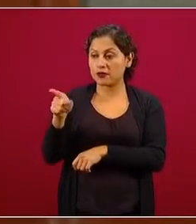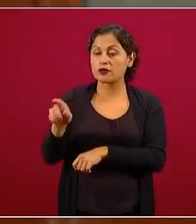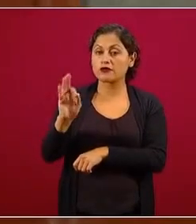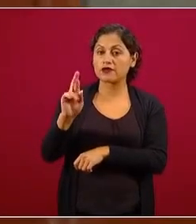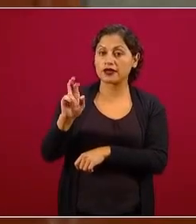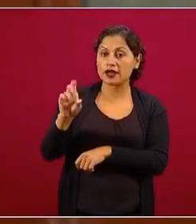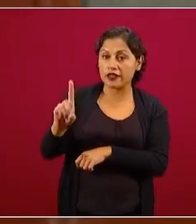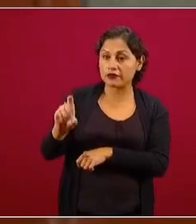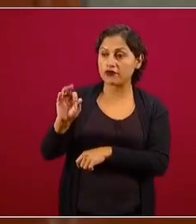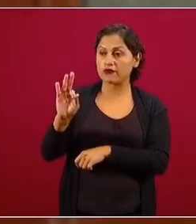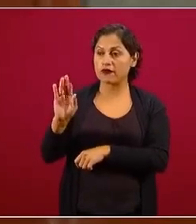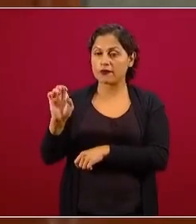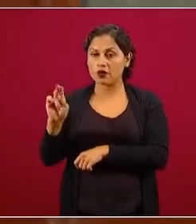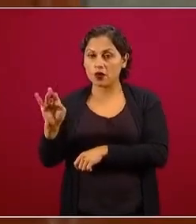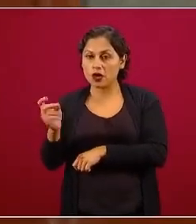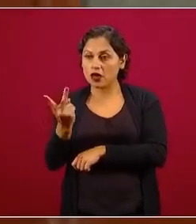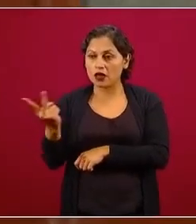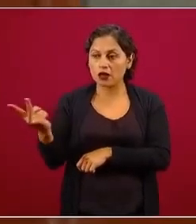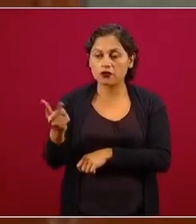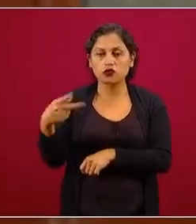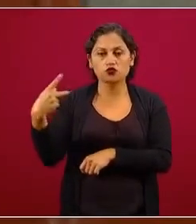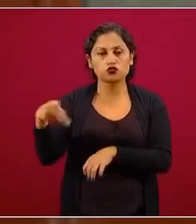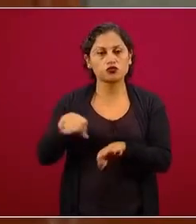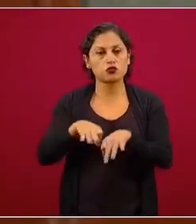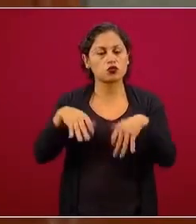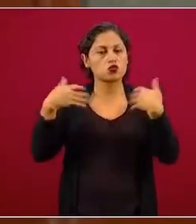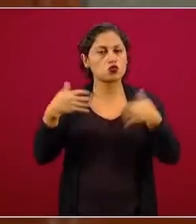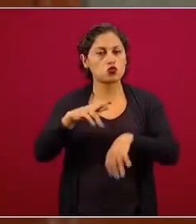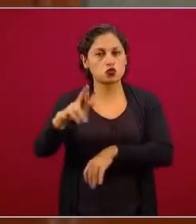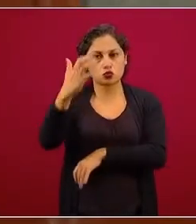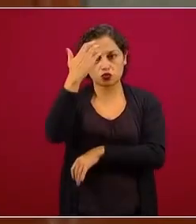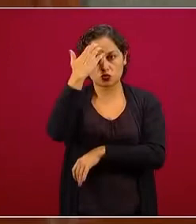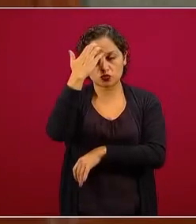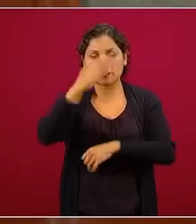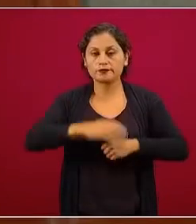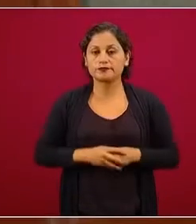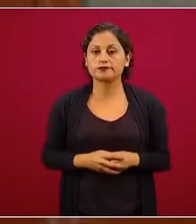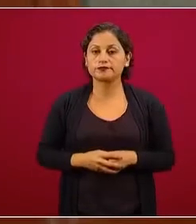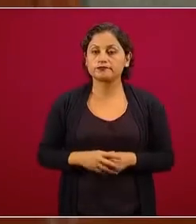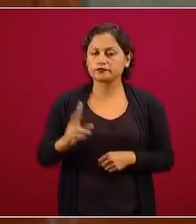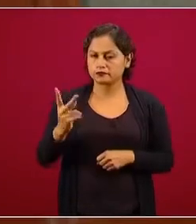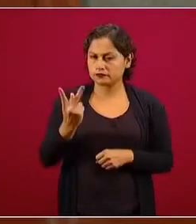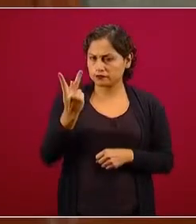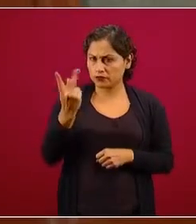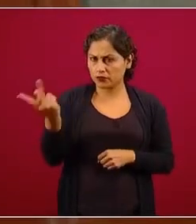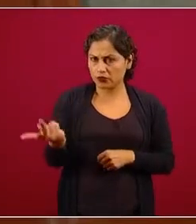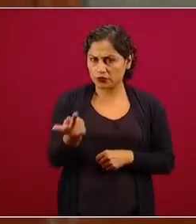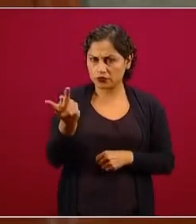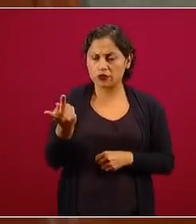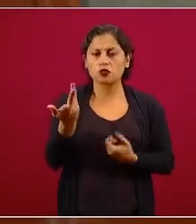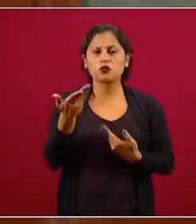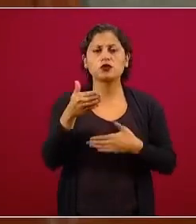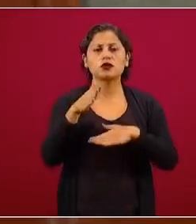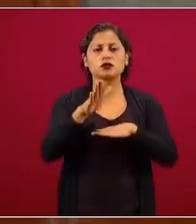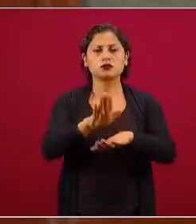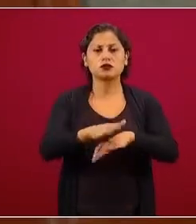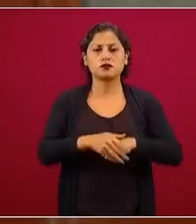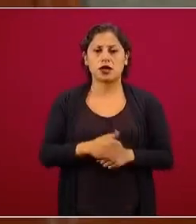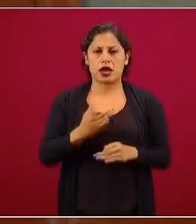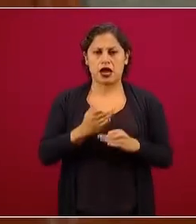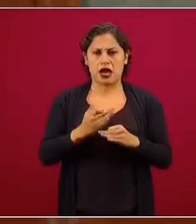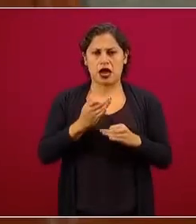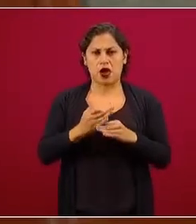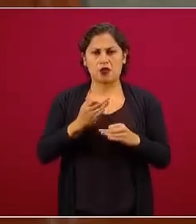que están haciendo. Dos preguntas, una está asociada a, ahorita hay una, como una carrera